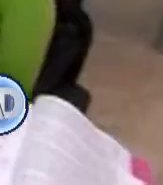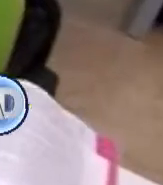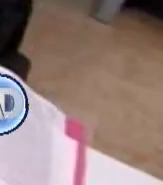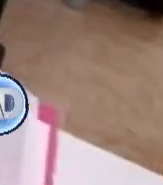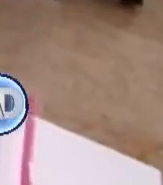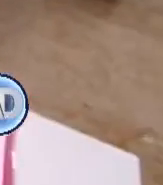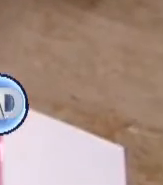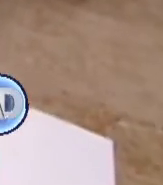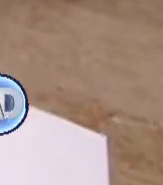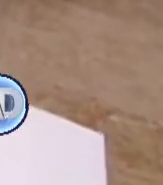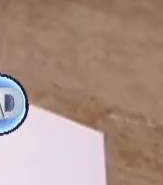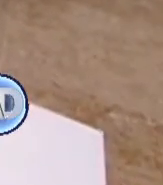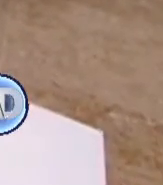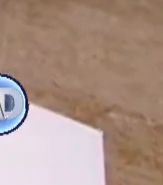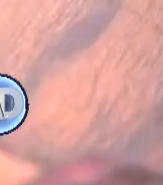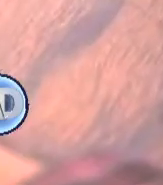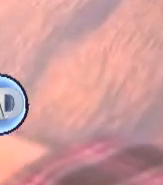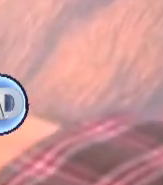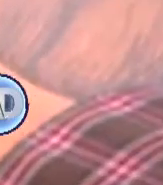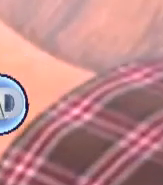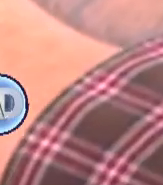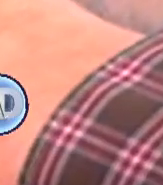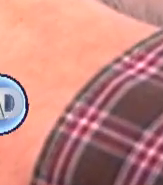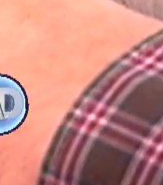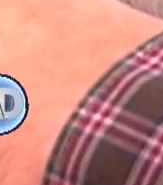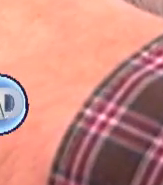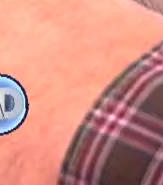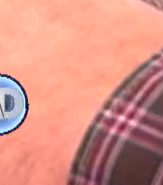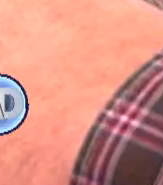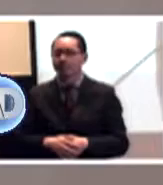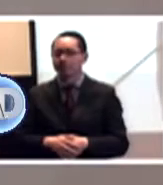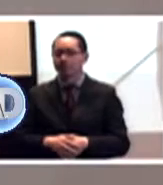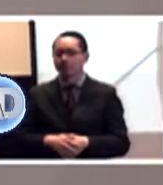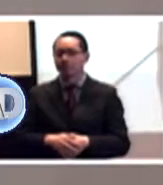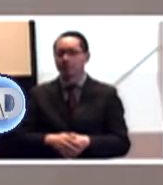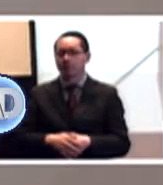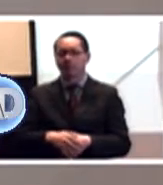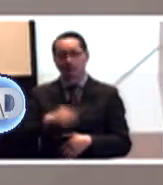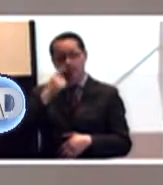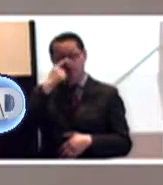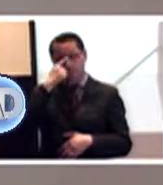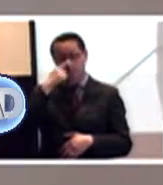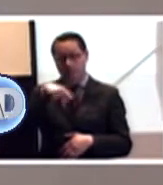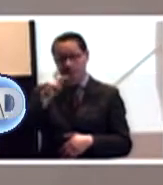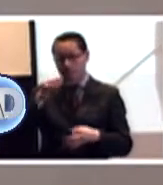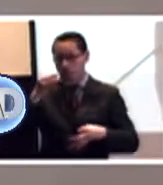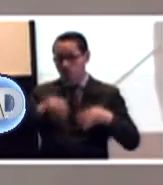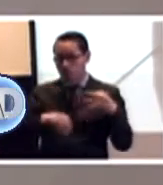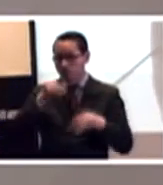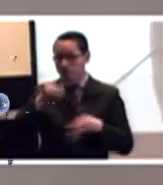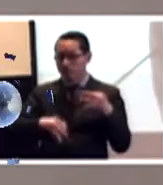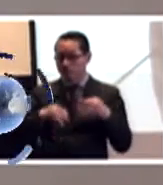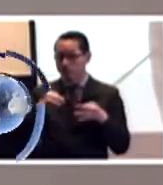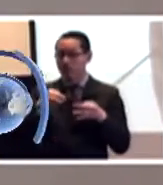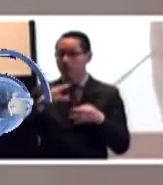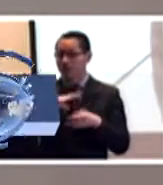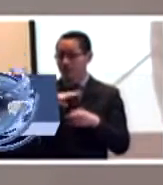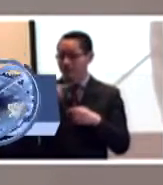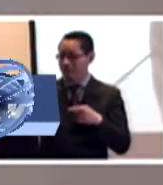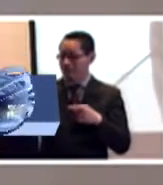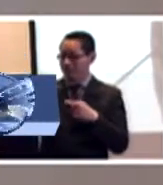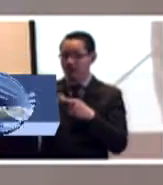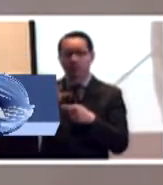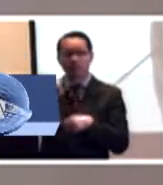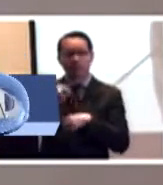pero no estar facultado para expulsarla del marco normativo la jurisprudencia durante 70 años